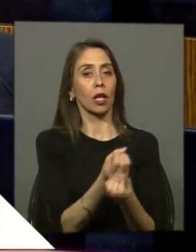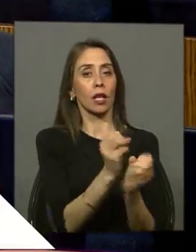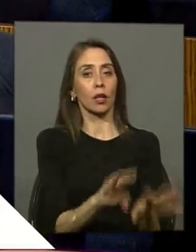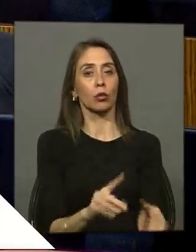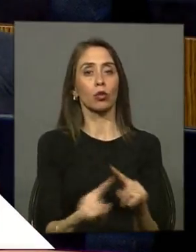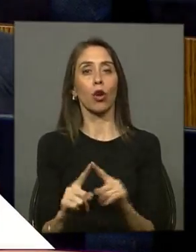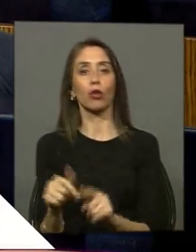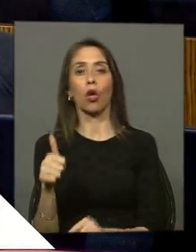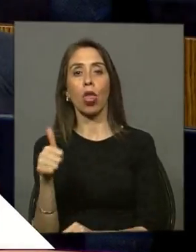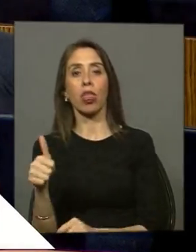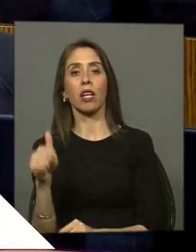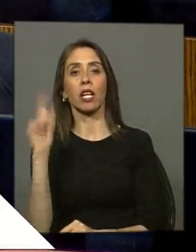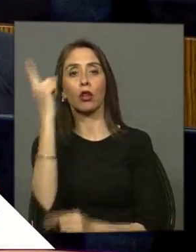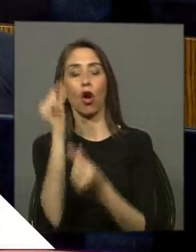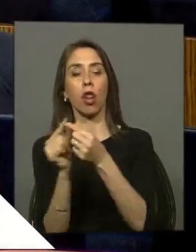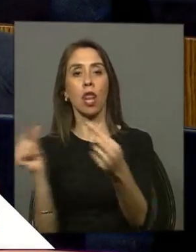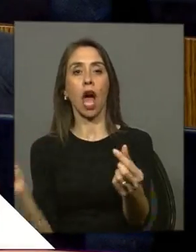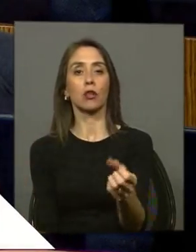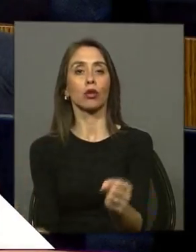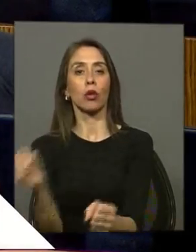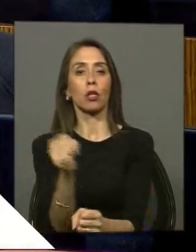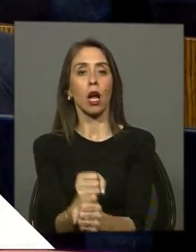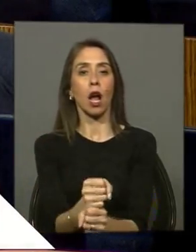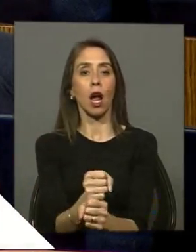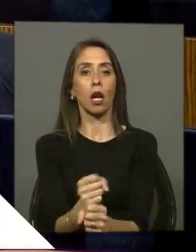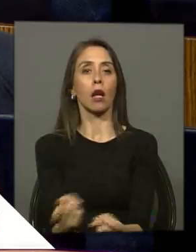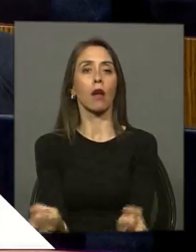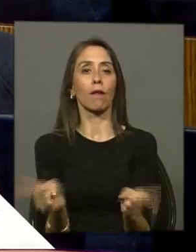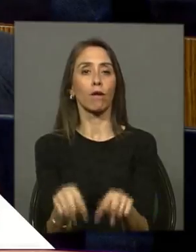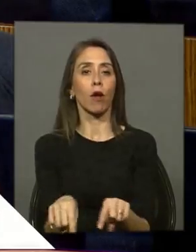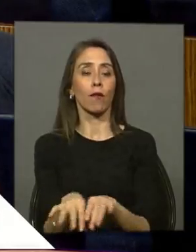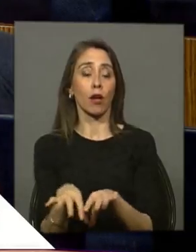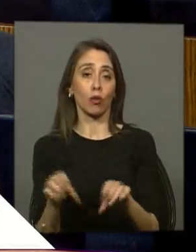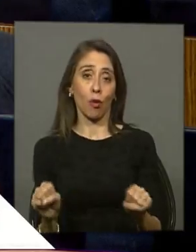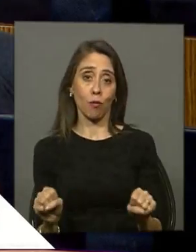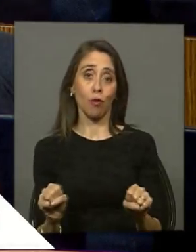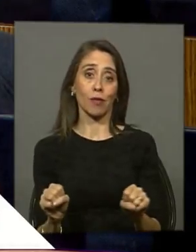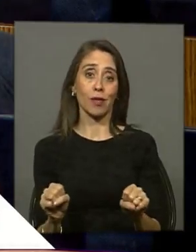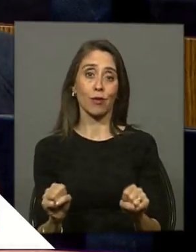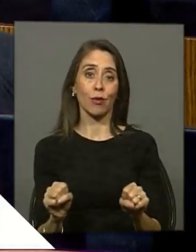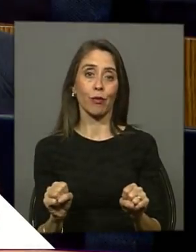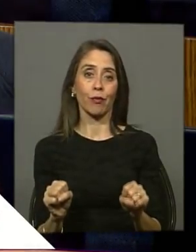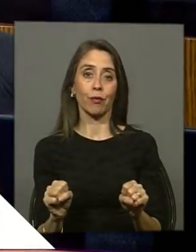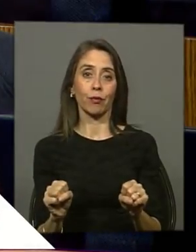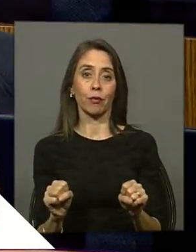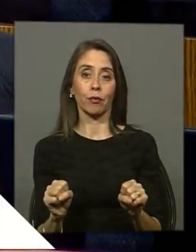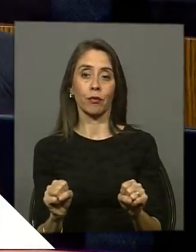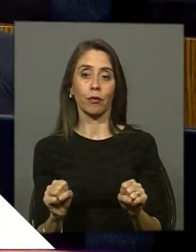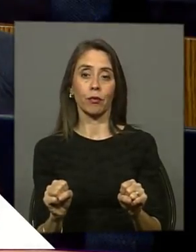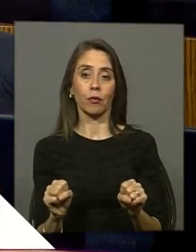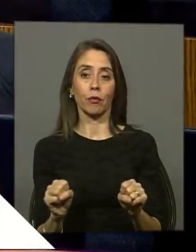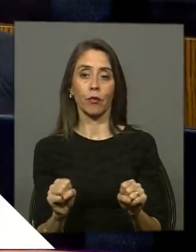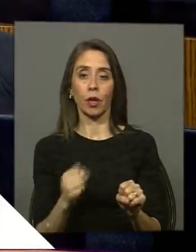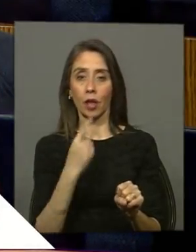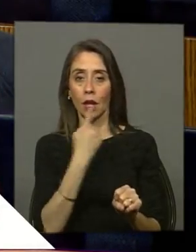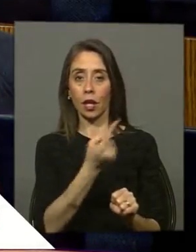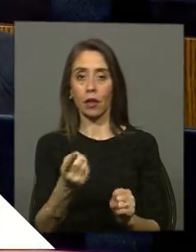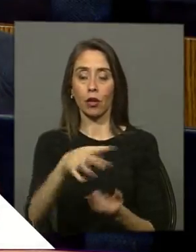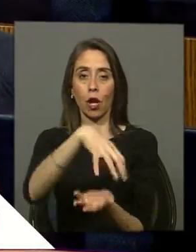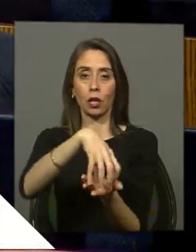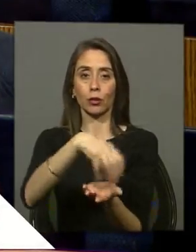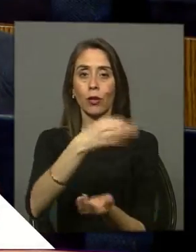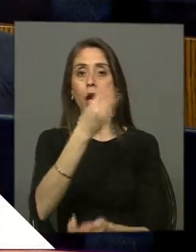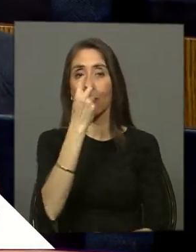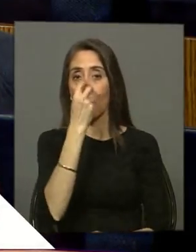otro director nacional que creo que puede retomar este compromiso que ha entregado a la ciudad de